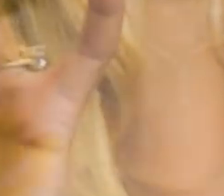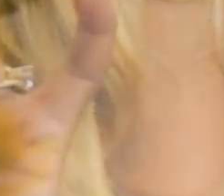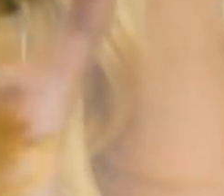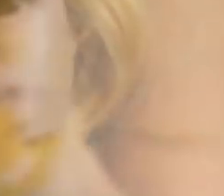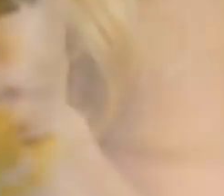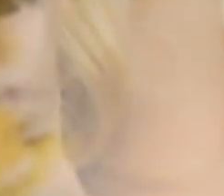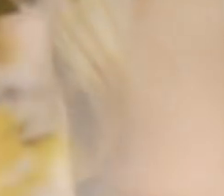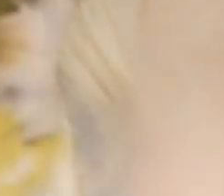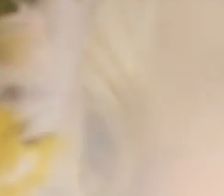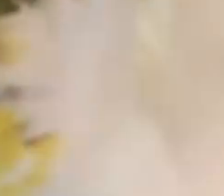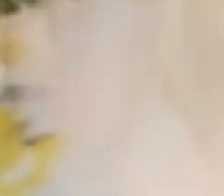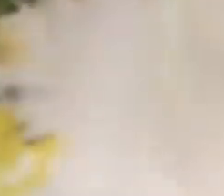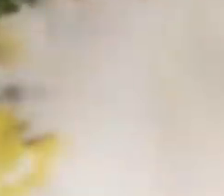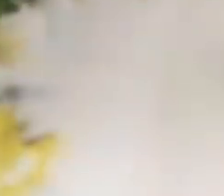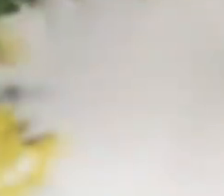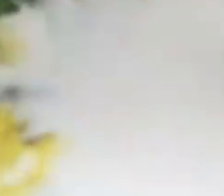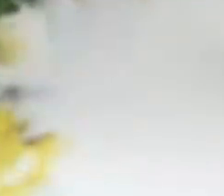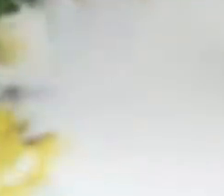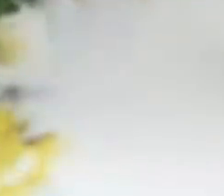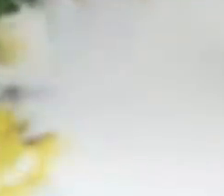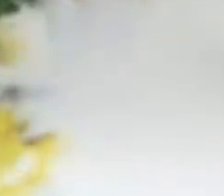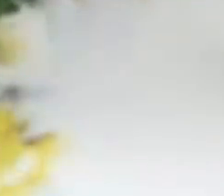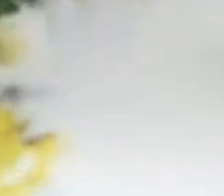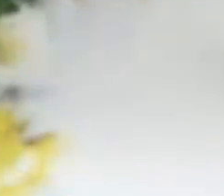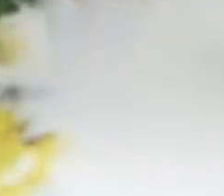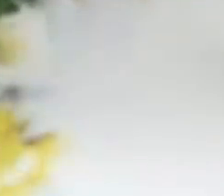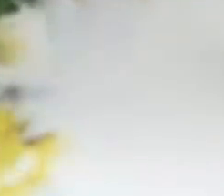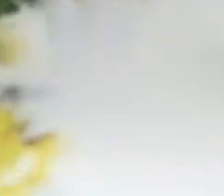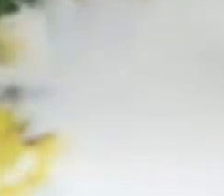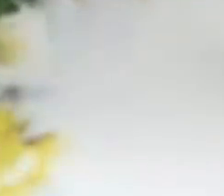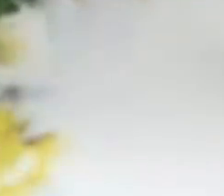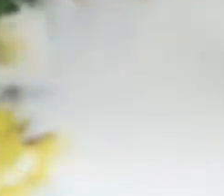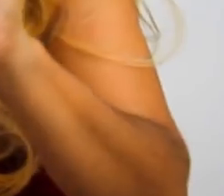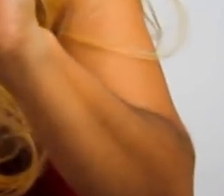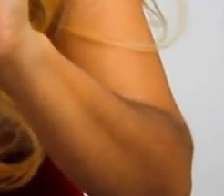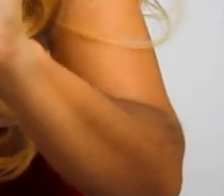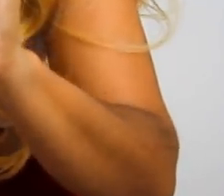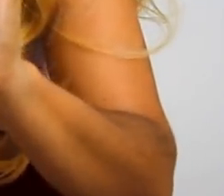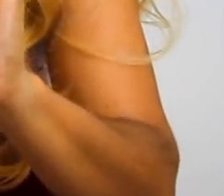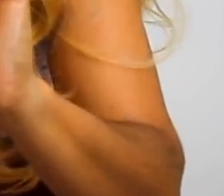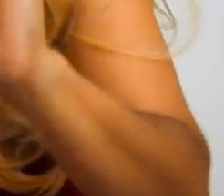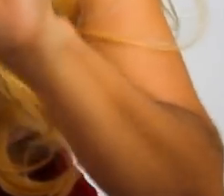para tapar tus imperfecciones gracias a la crema Aracelis. Y